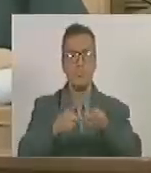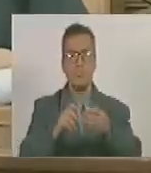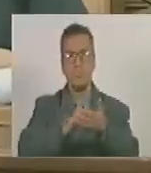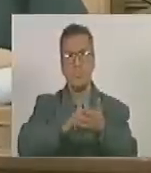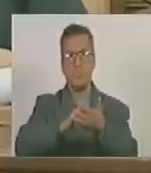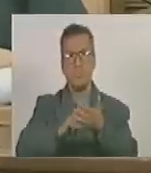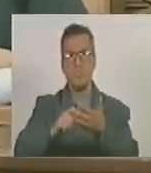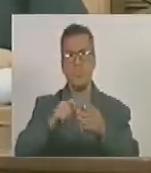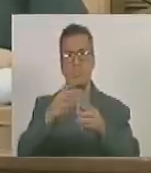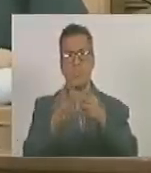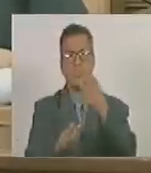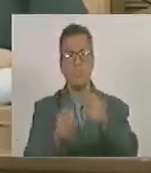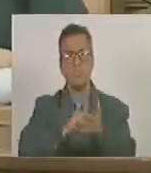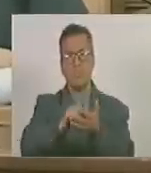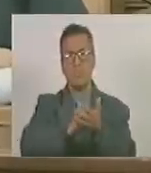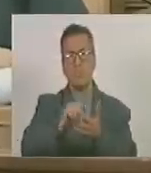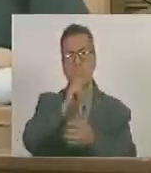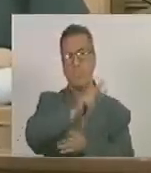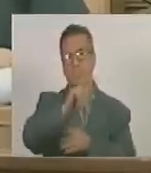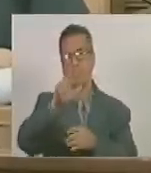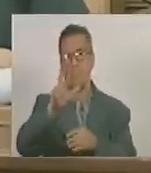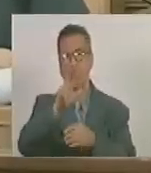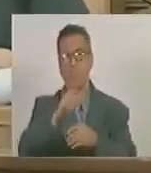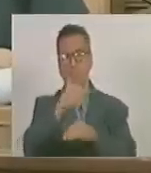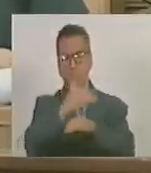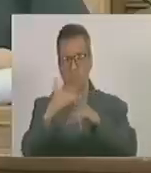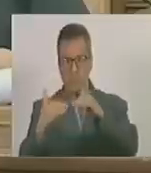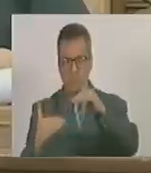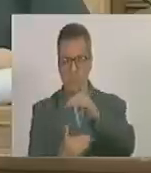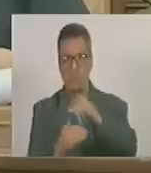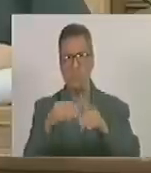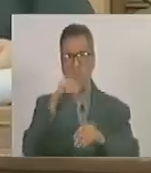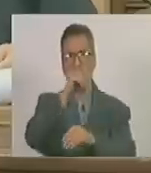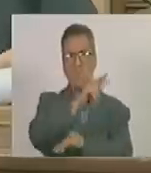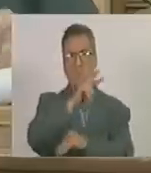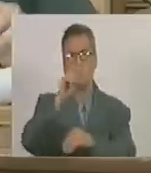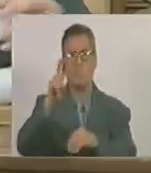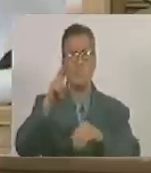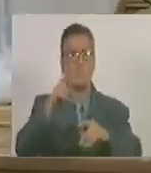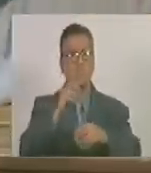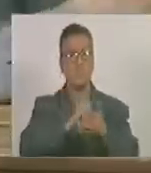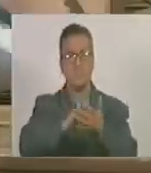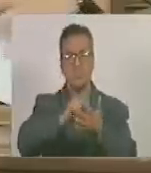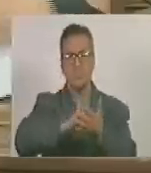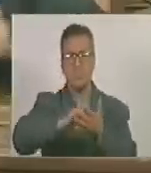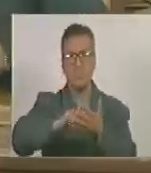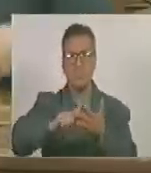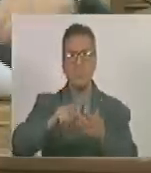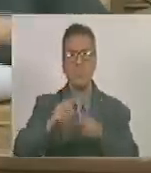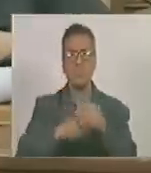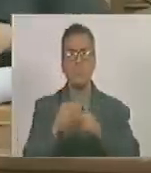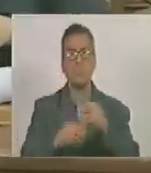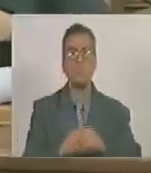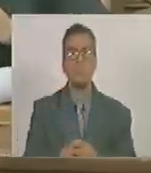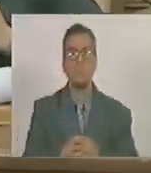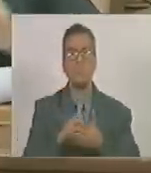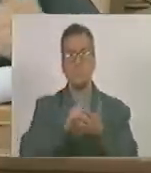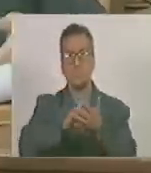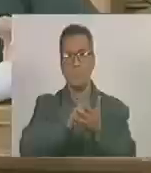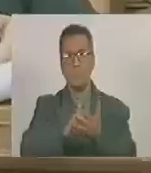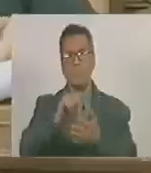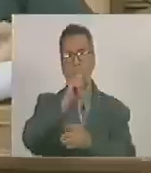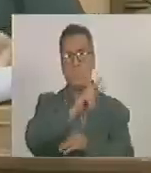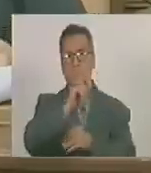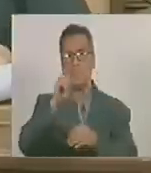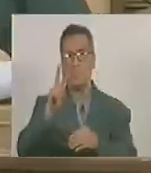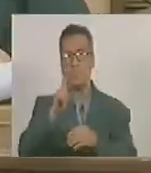modificación el contenido del artículo 23, que pasa a ser el artículo 22, quedando redactado de la siguiente manera.